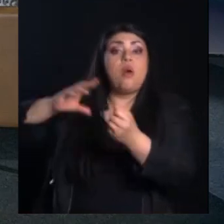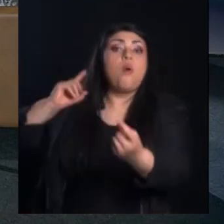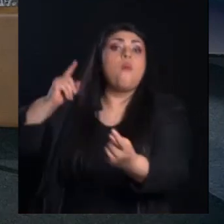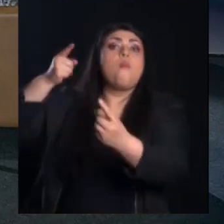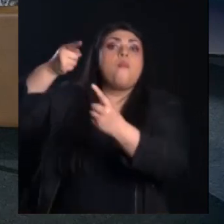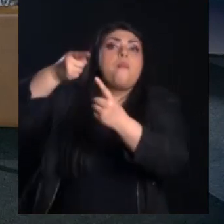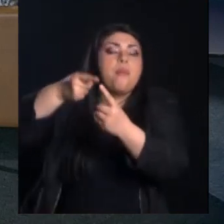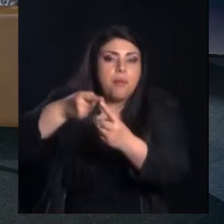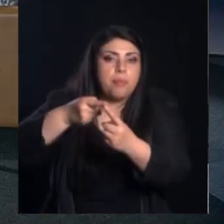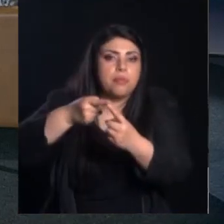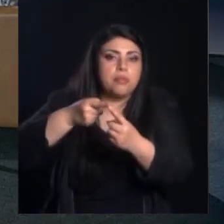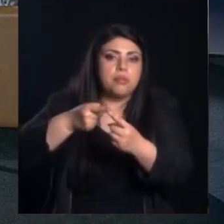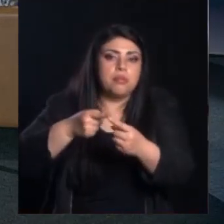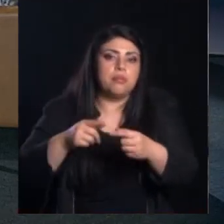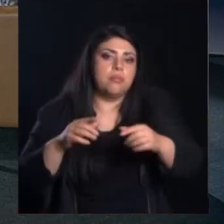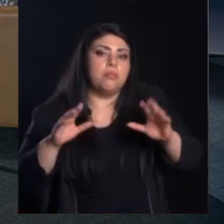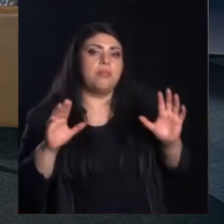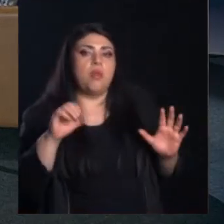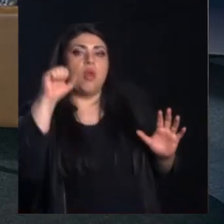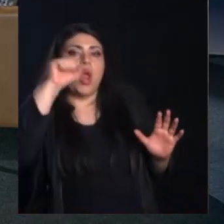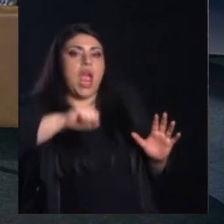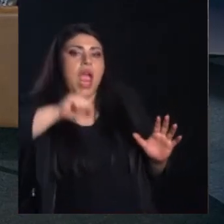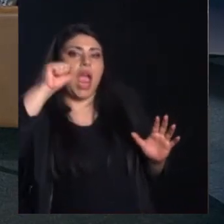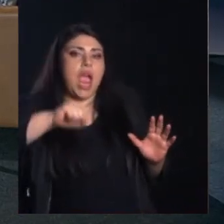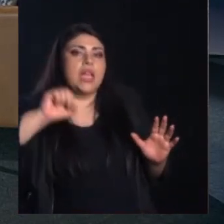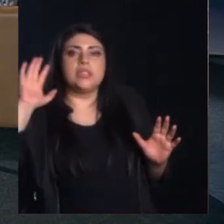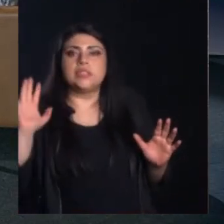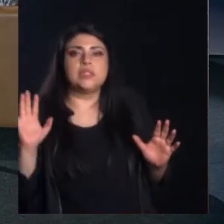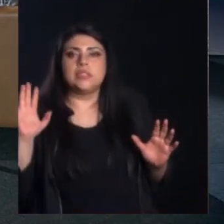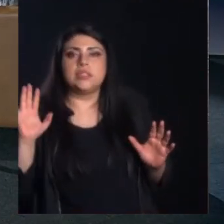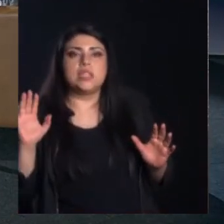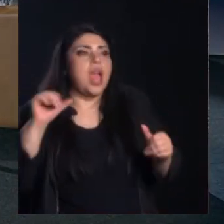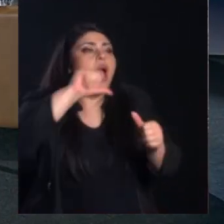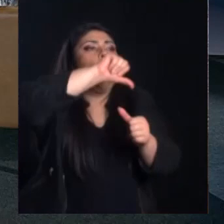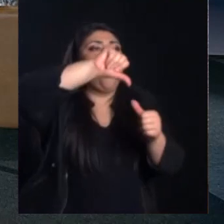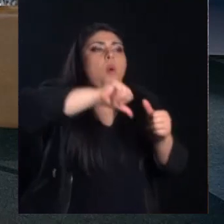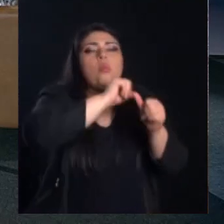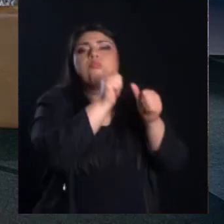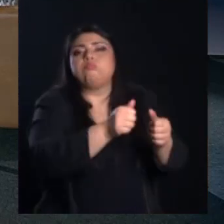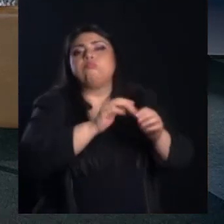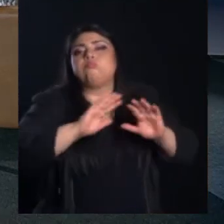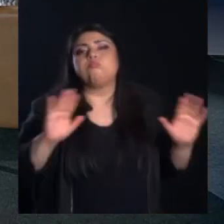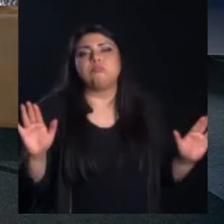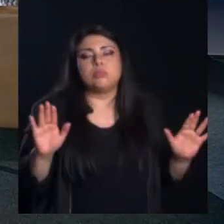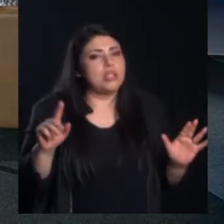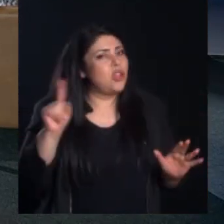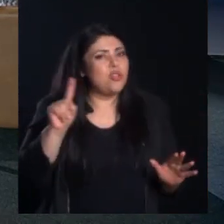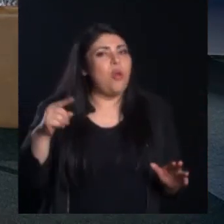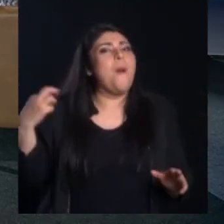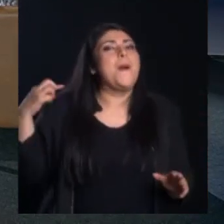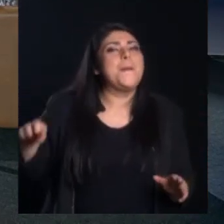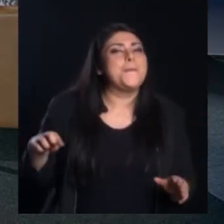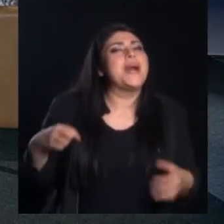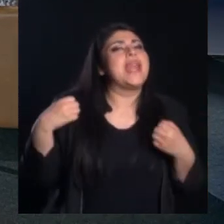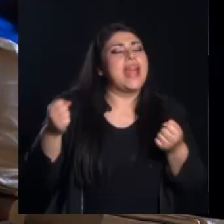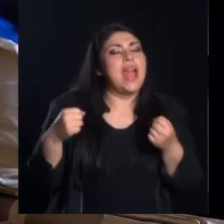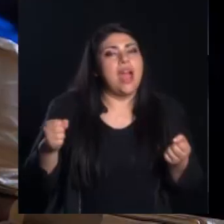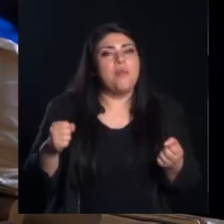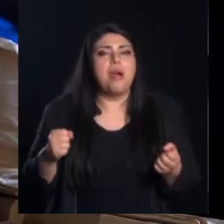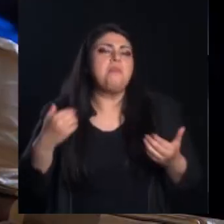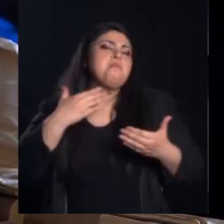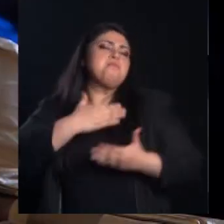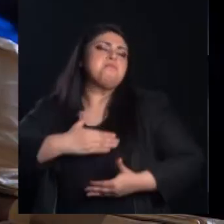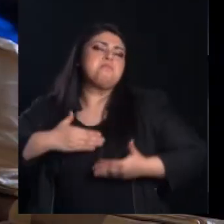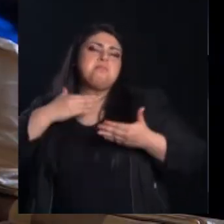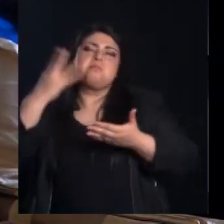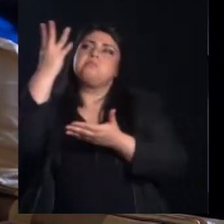sólo porque sí y el espíritu santo no va a caer sobre nosotros solo porque yo quiero que la pases divertido